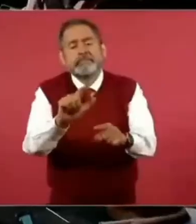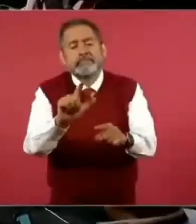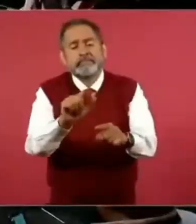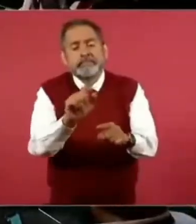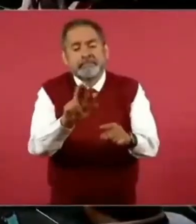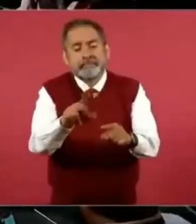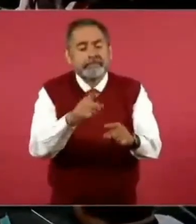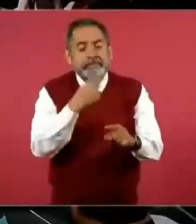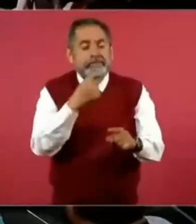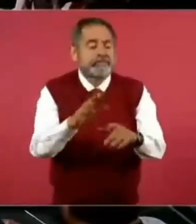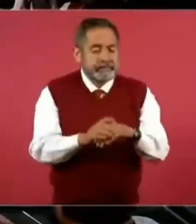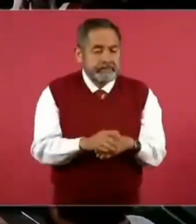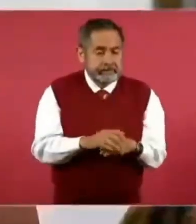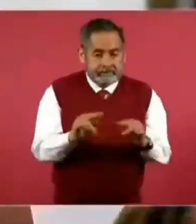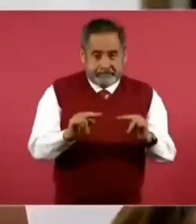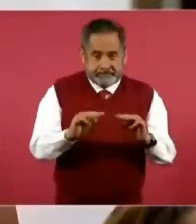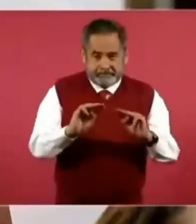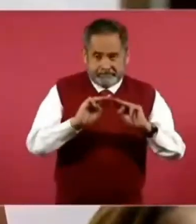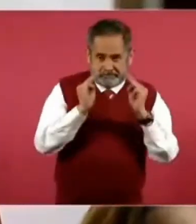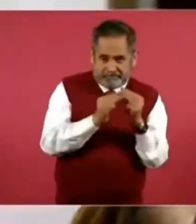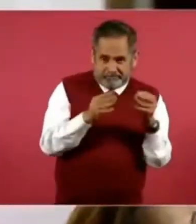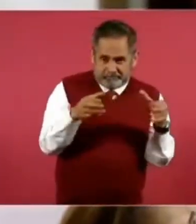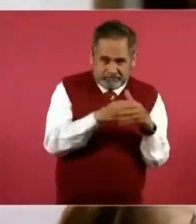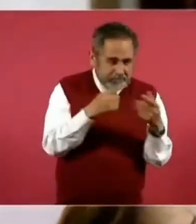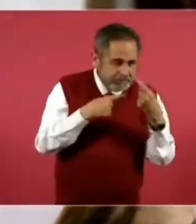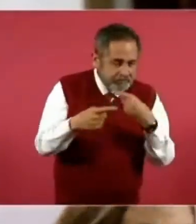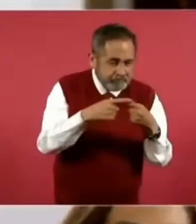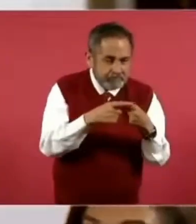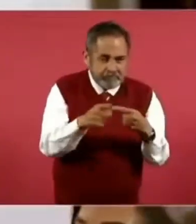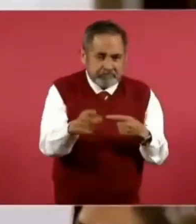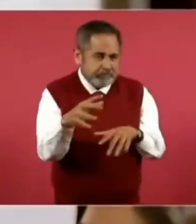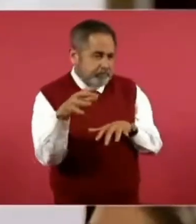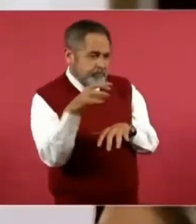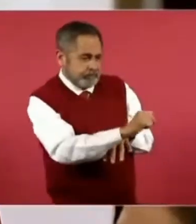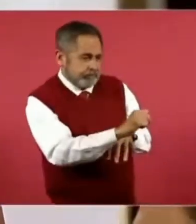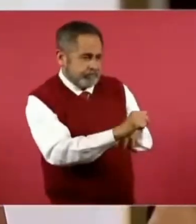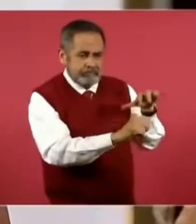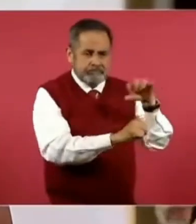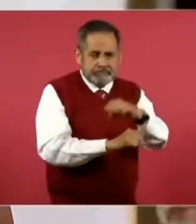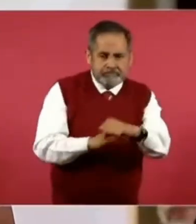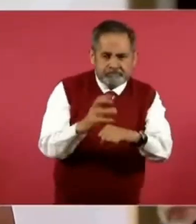los narcos ahora se arrestan entre sí,